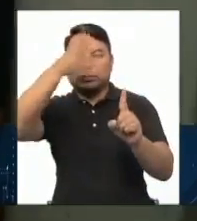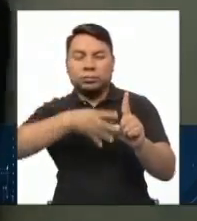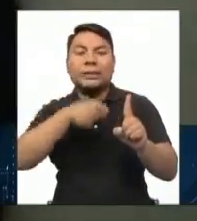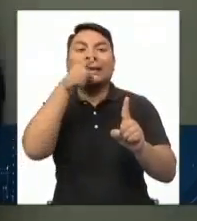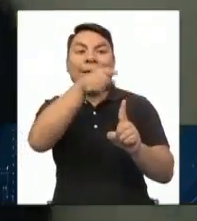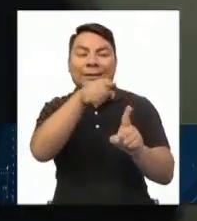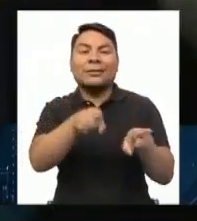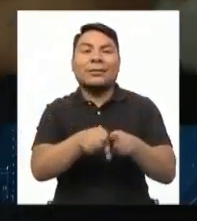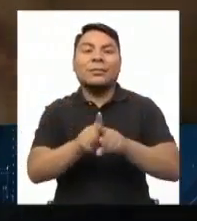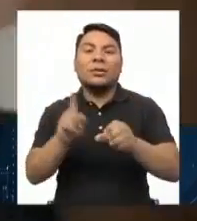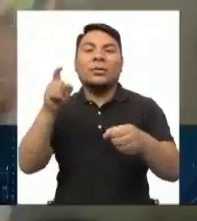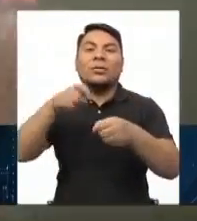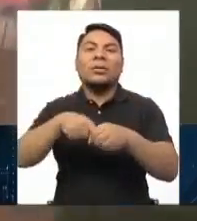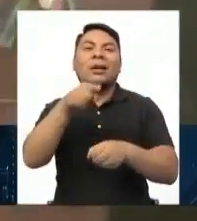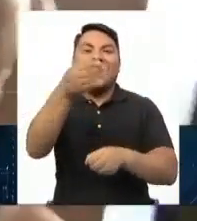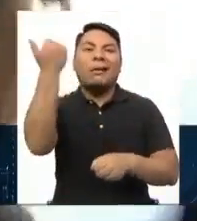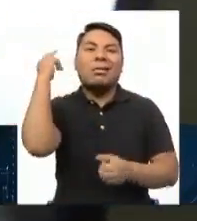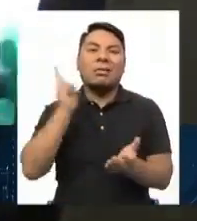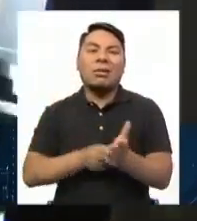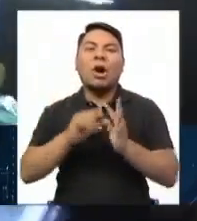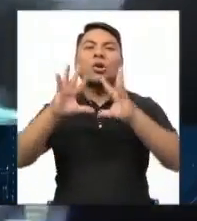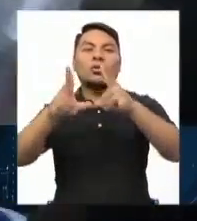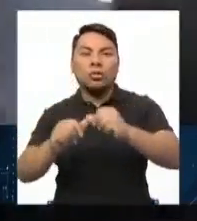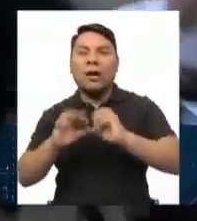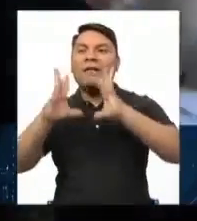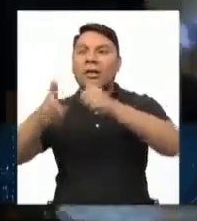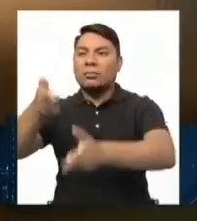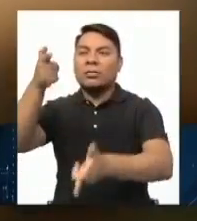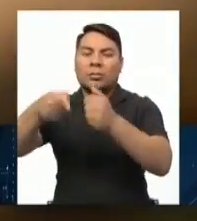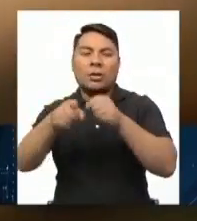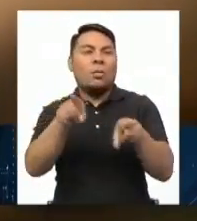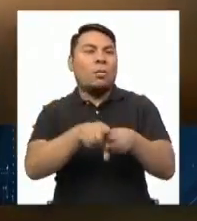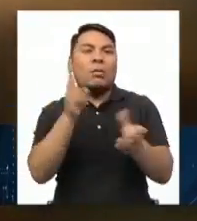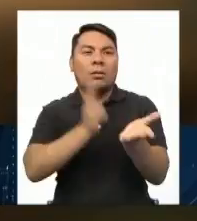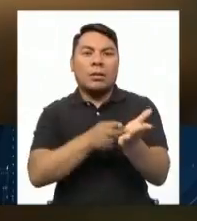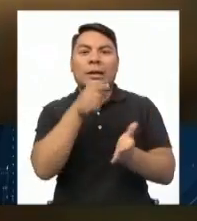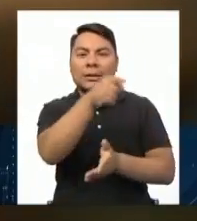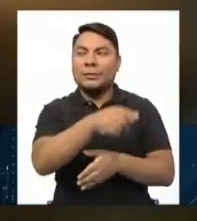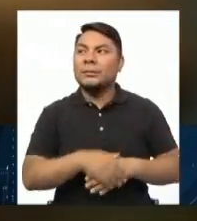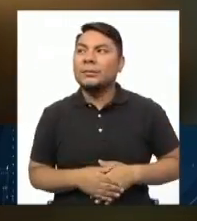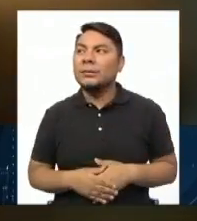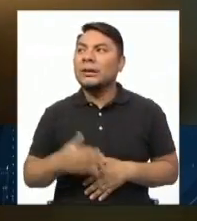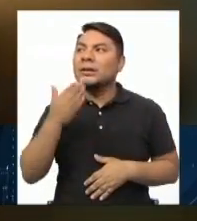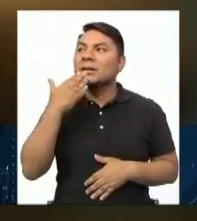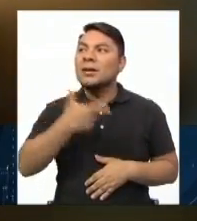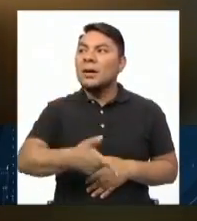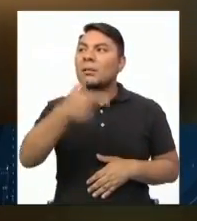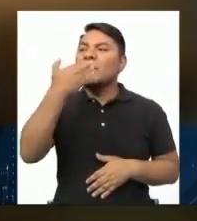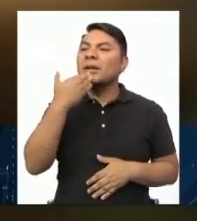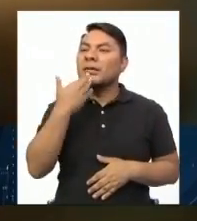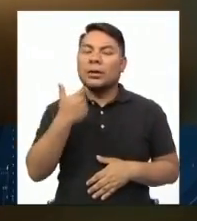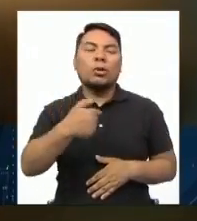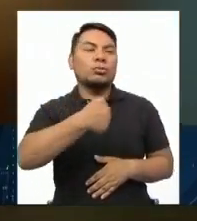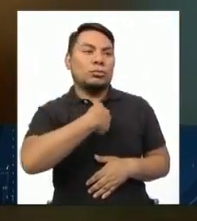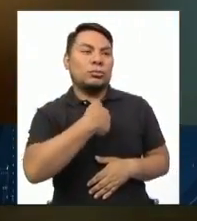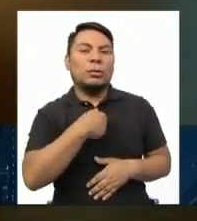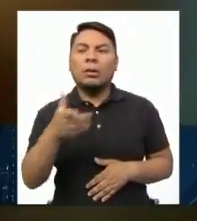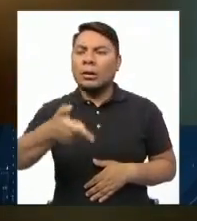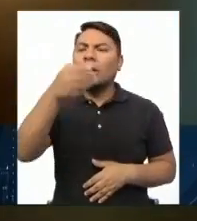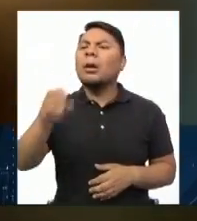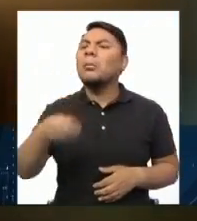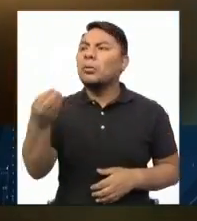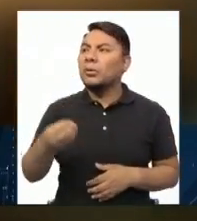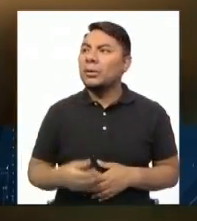estaría involucrado en muchos asaltos bajo la misma modalidad. ¿Quién hirió al policía? Yo. ¿Por qué motivo lo hiciste?